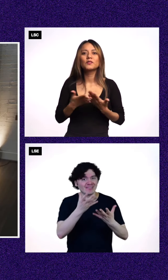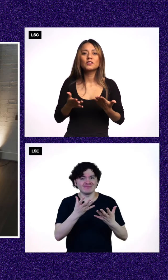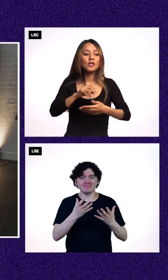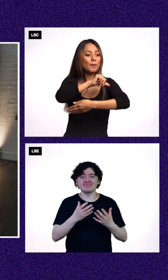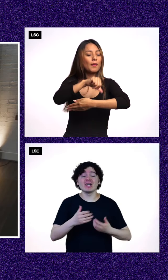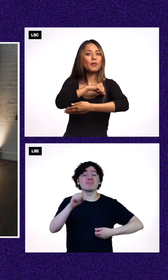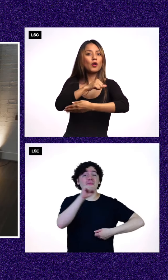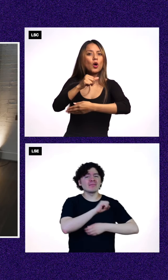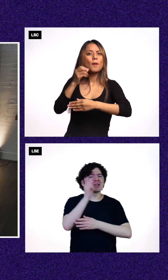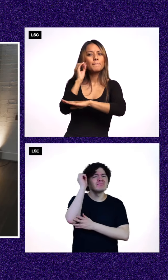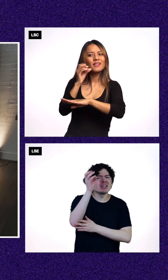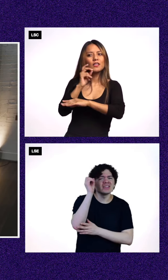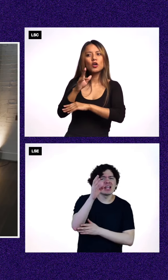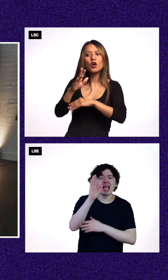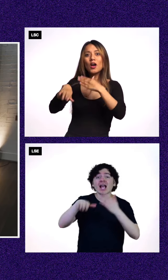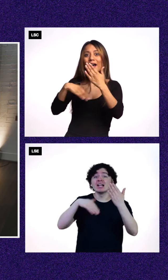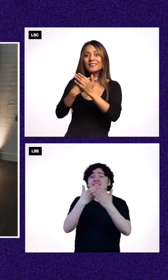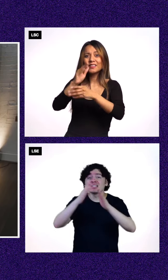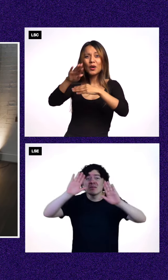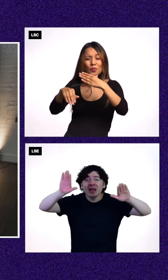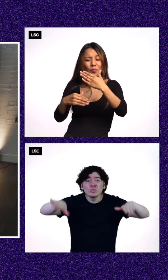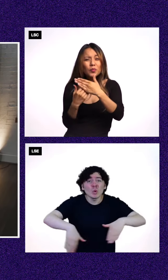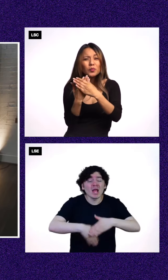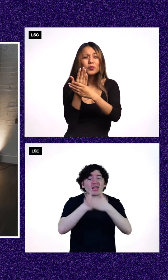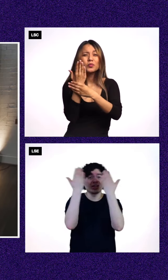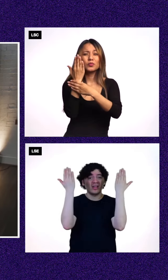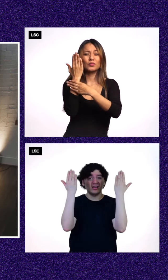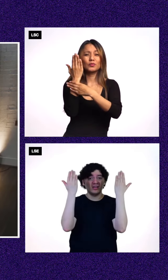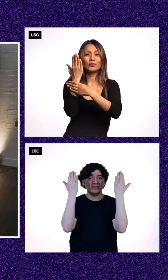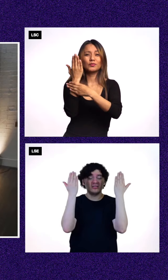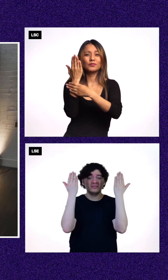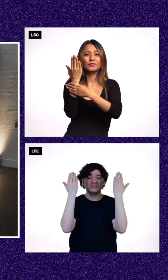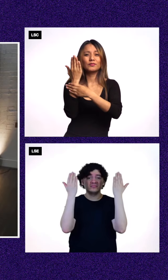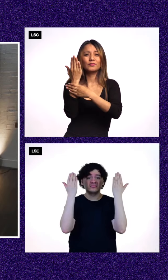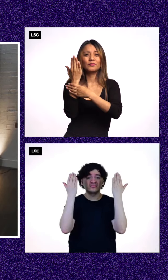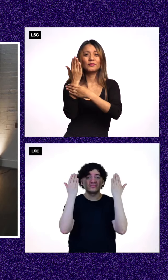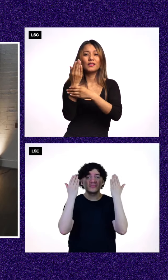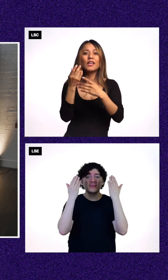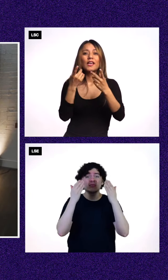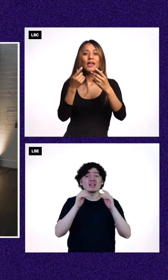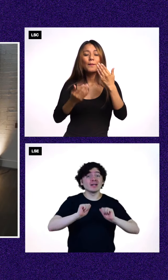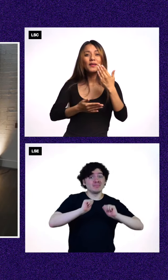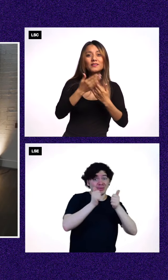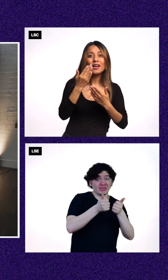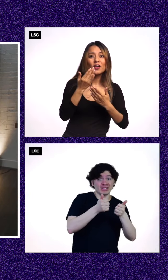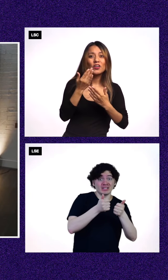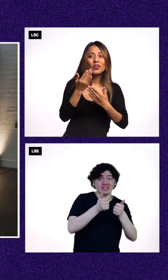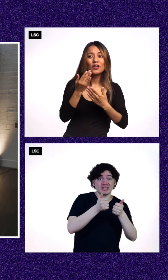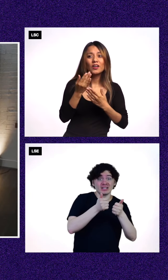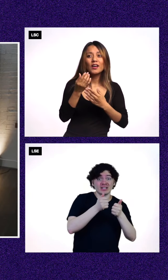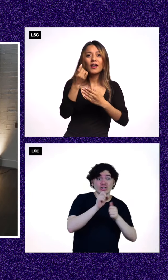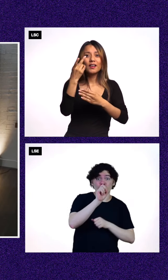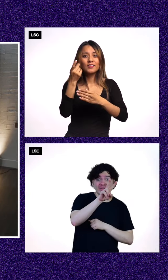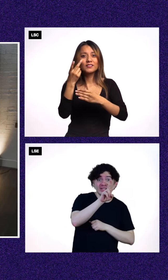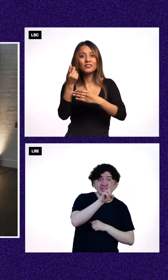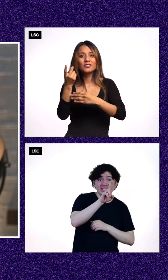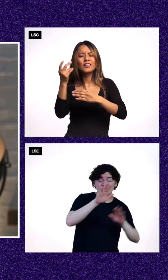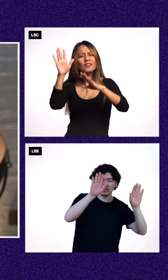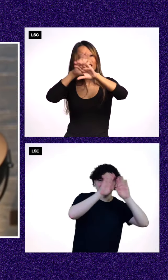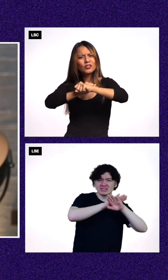predicó hasta el amanecer. ¿Podéis imaginarlo? Comenzaron mucho antes de la medianoche y a medianoche el chico se cae de la